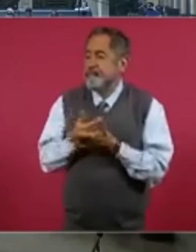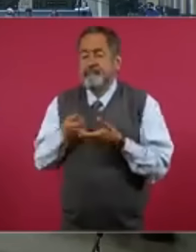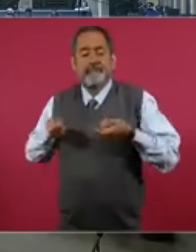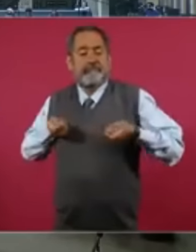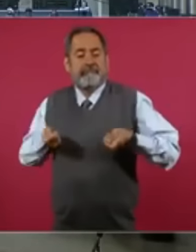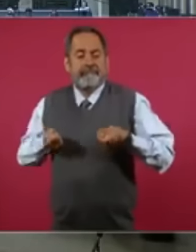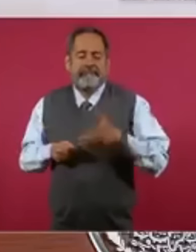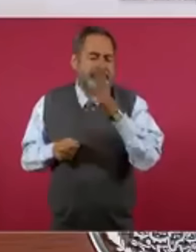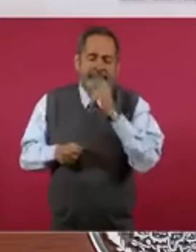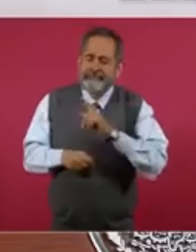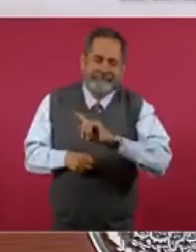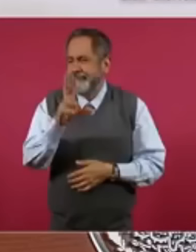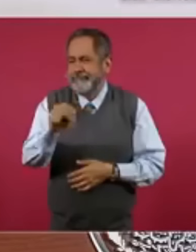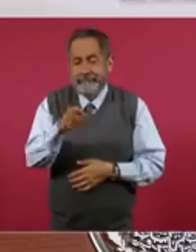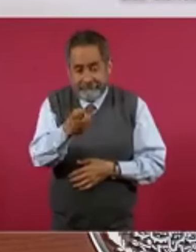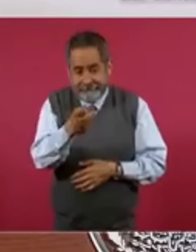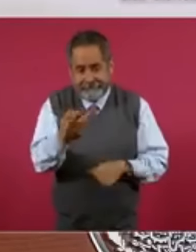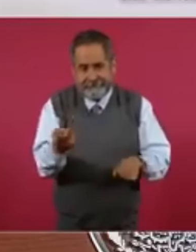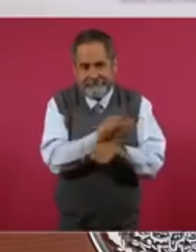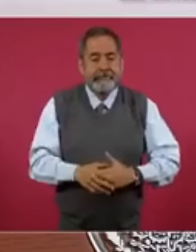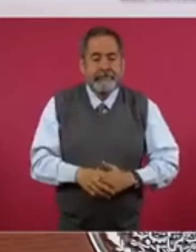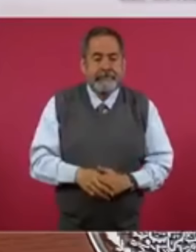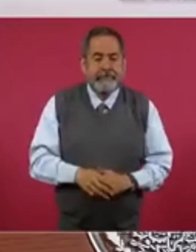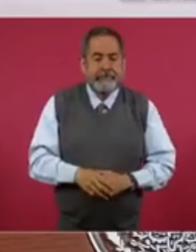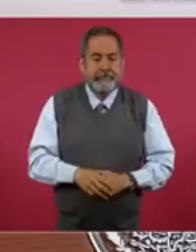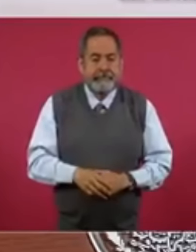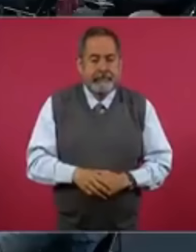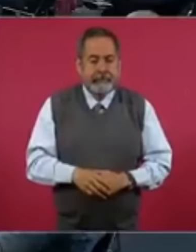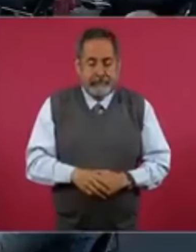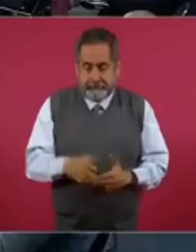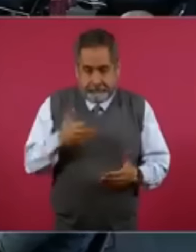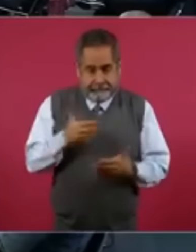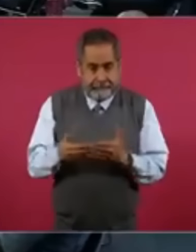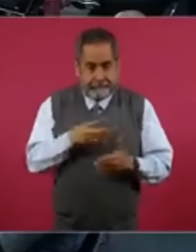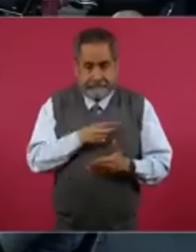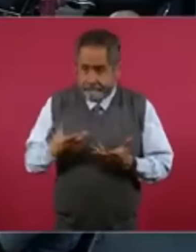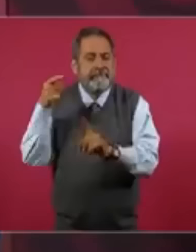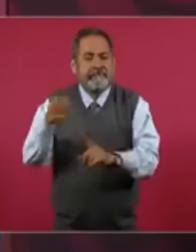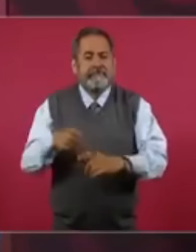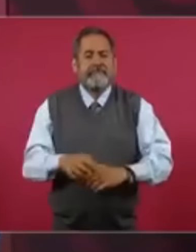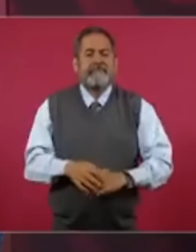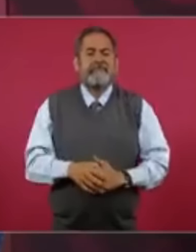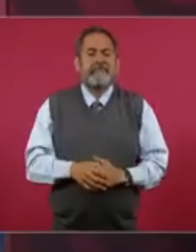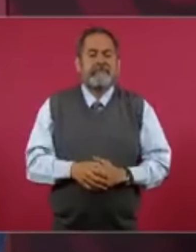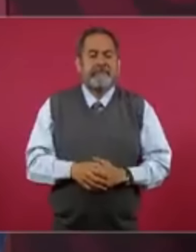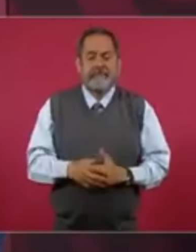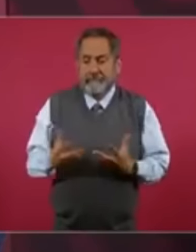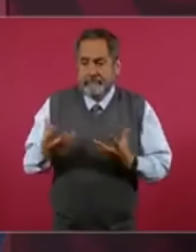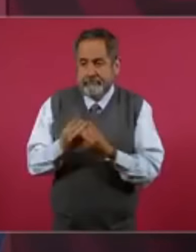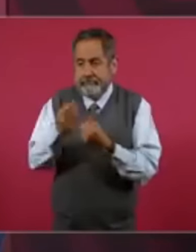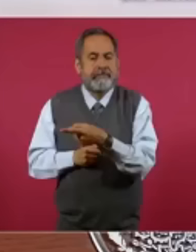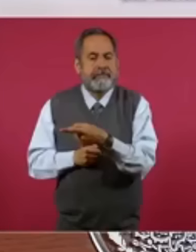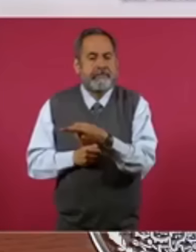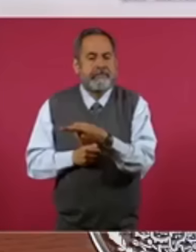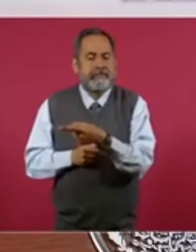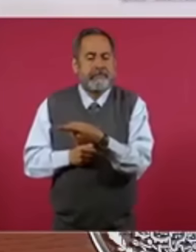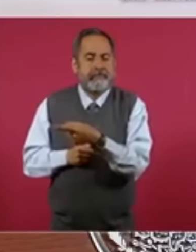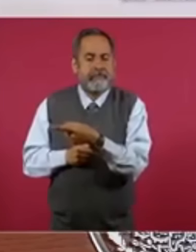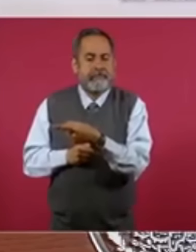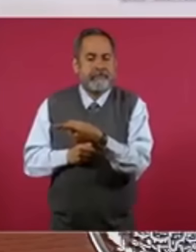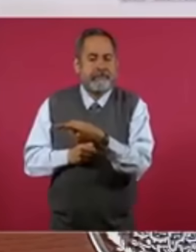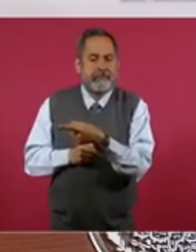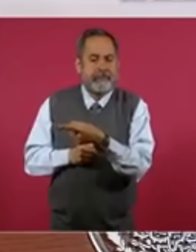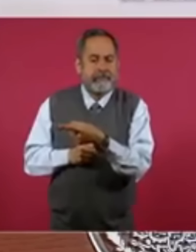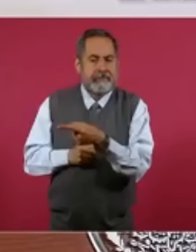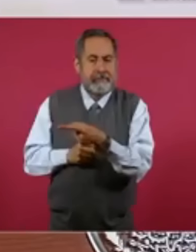comillas. No, ya eso no sirve. Ahora es el pueblo el que va a decidir, y nos